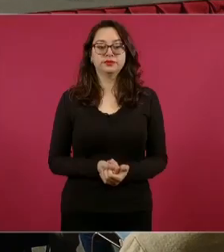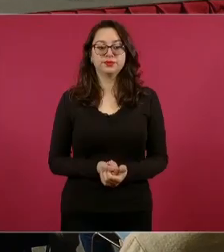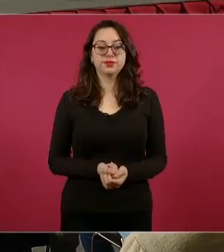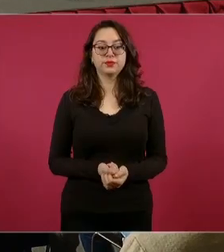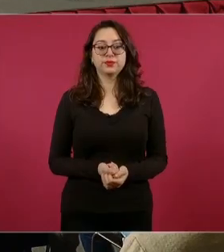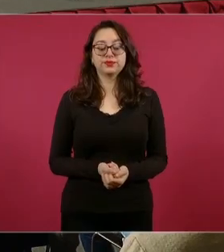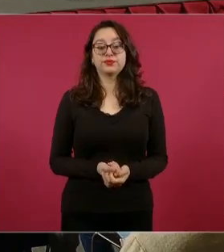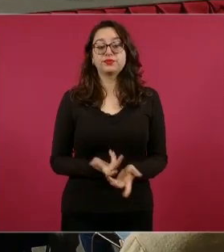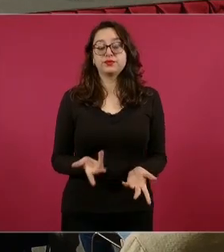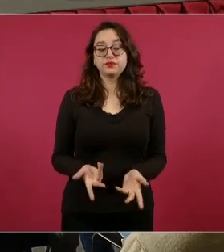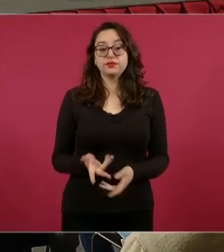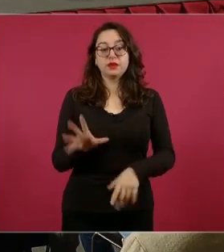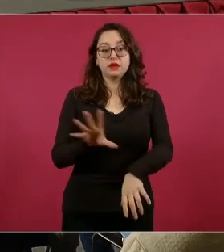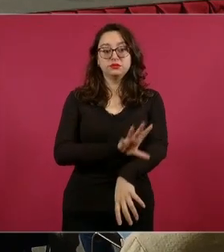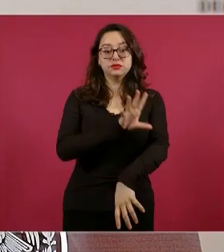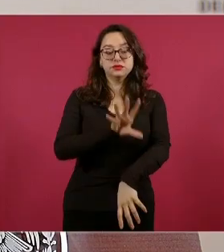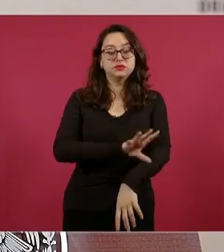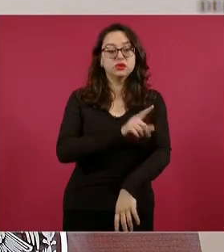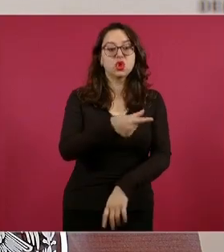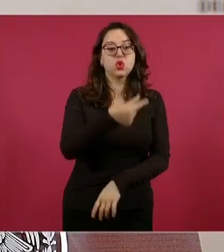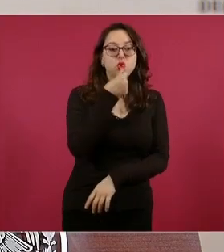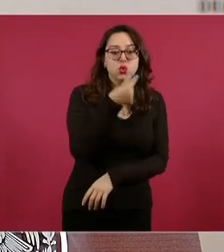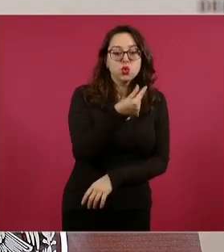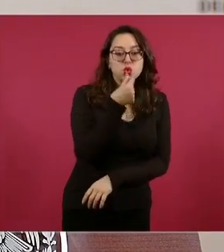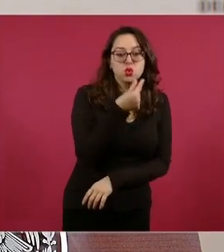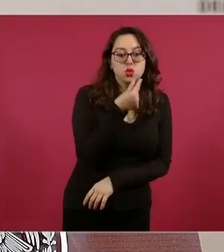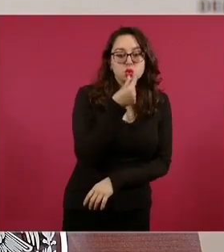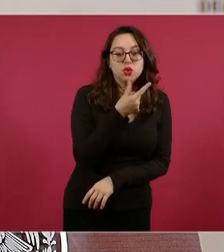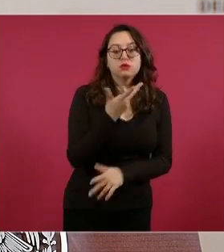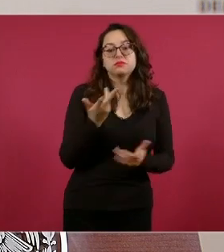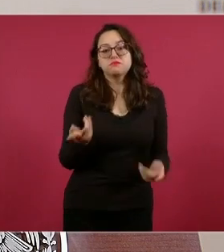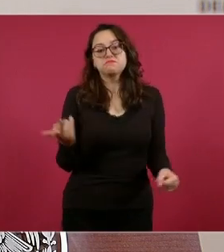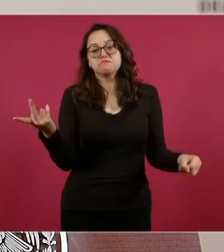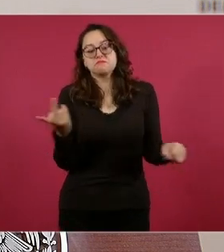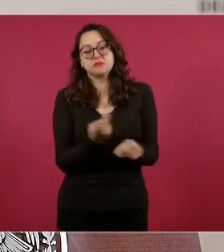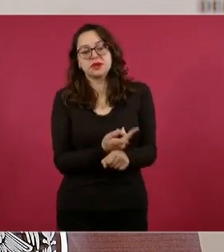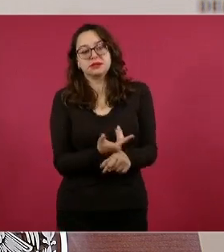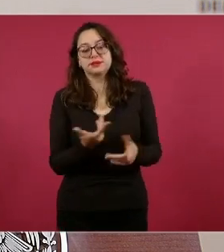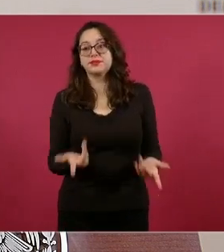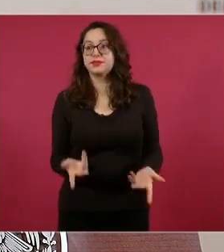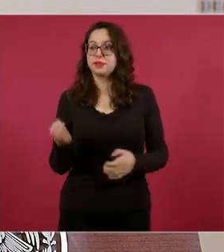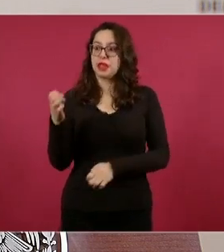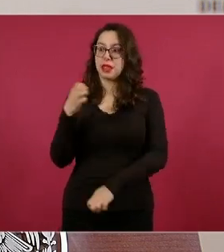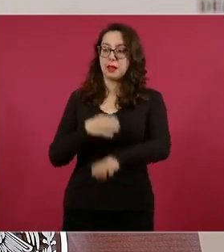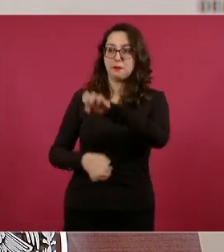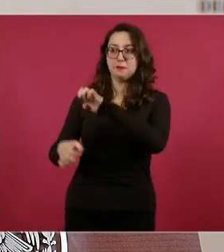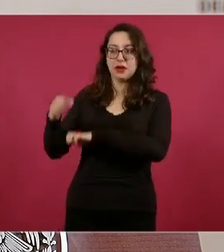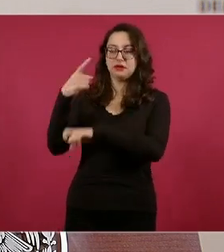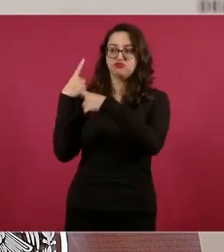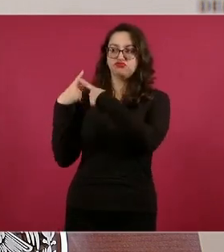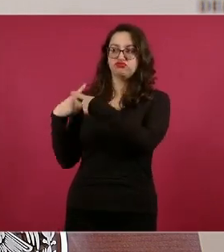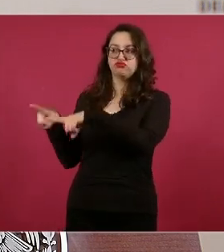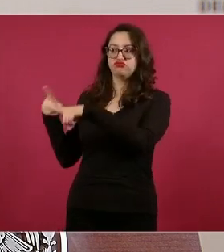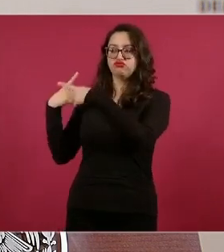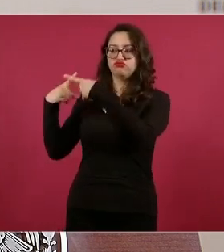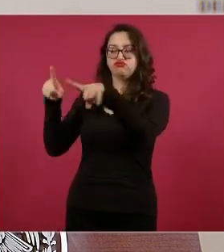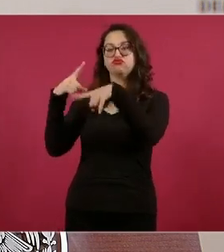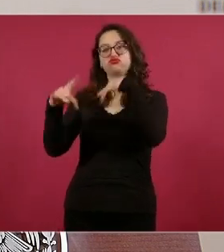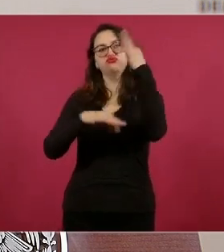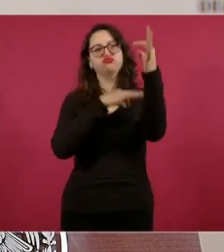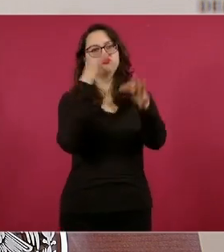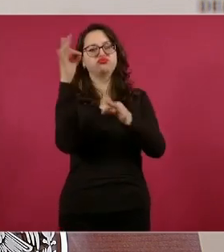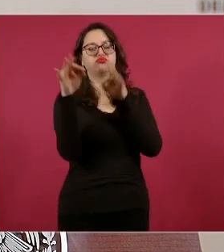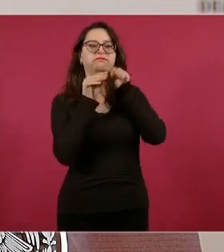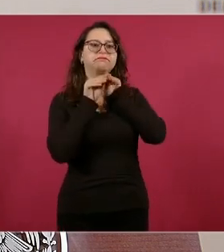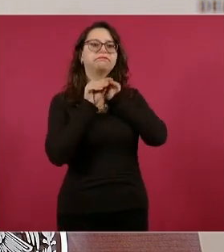vapeadores. Como es lógico, todas las empresas tratan de promover las mercancías que producen, pero los cigarrillos